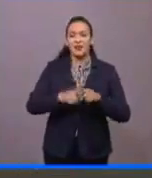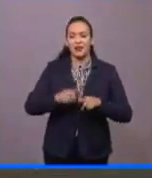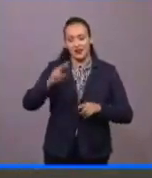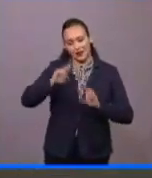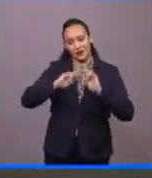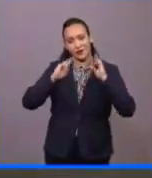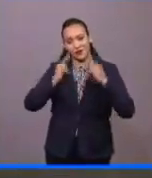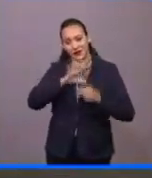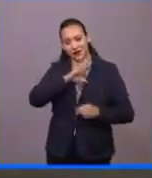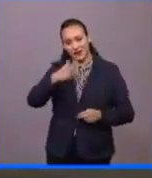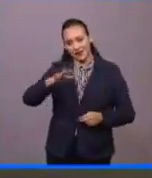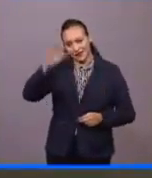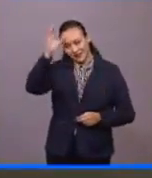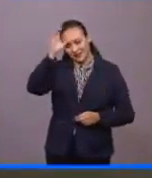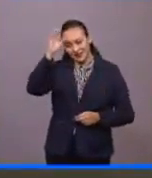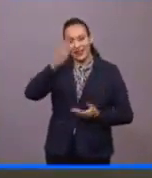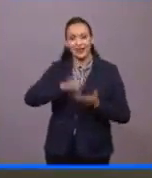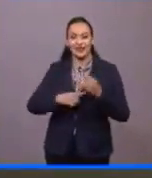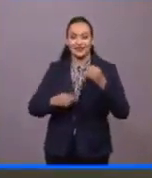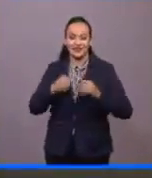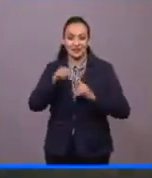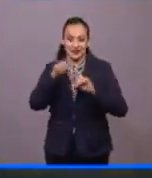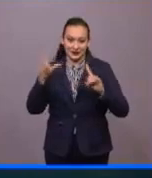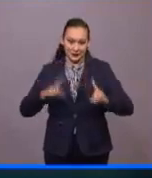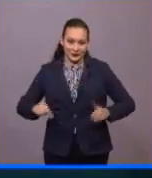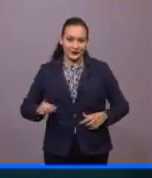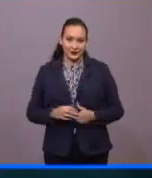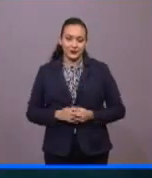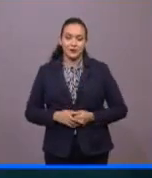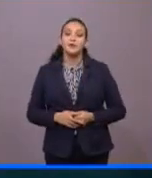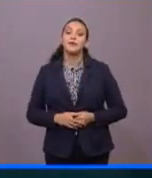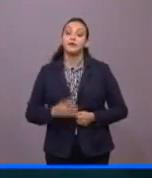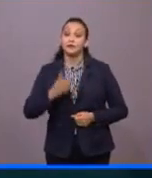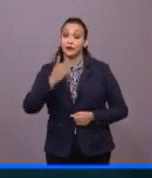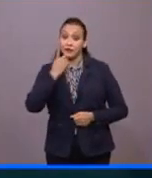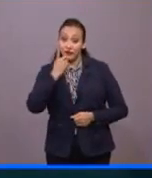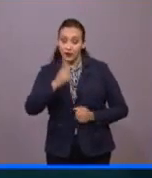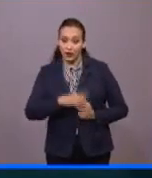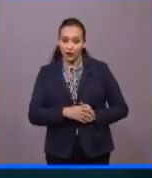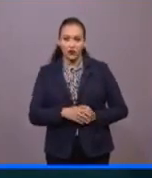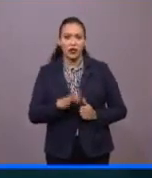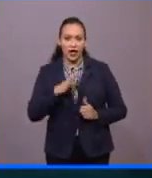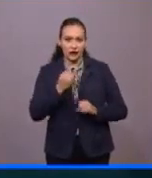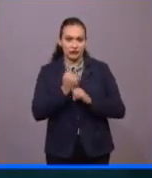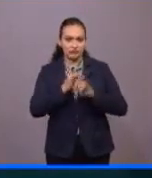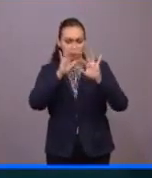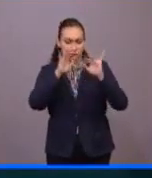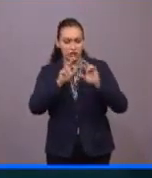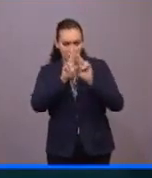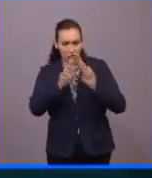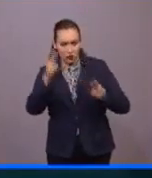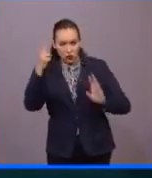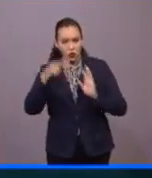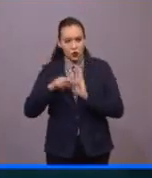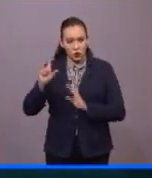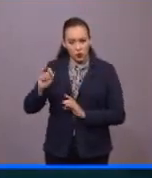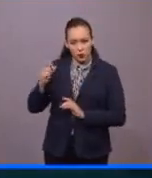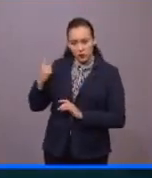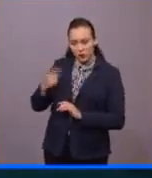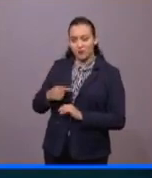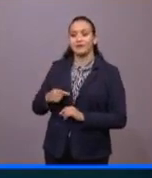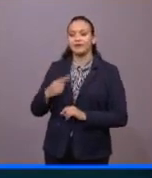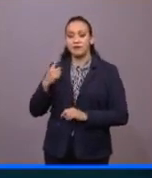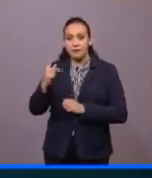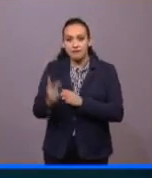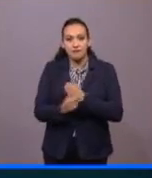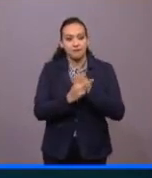Conocimiento Científico y Derechos Humanos de la Suprema Corte. Señaló que, de acuerdo con un informe de la ONU de 2021,